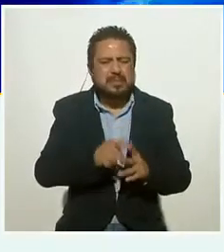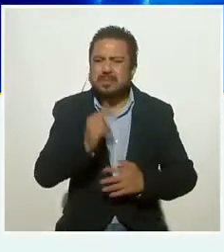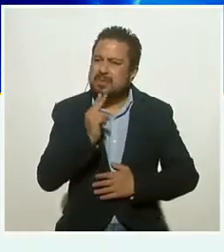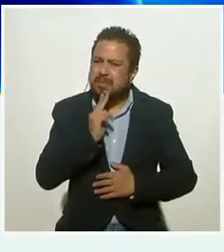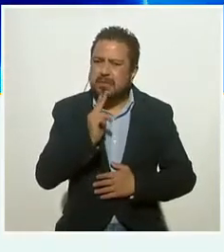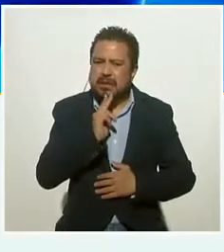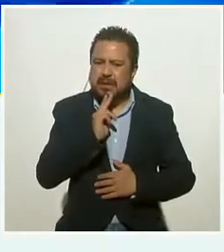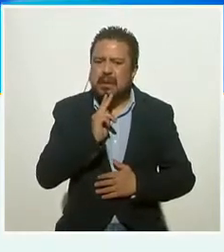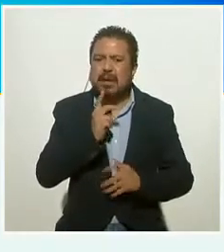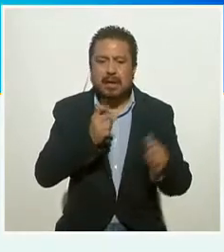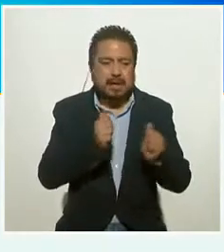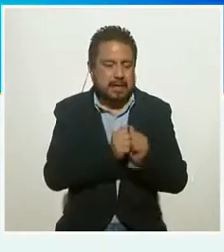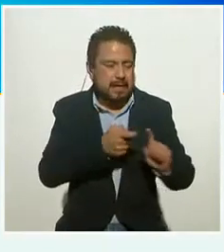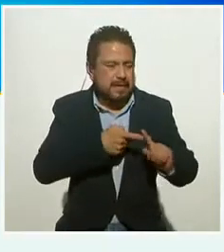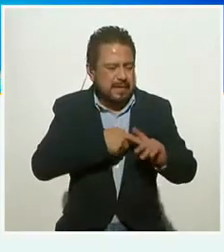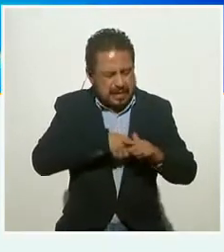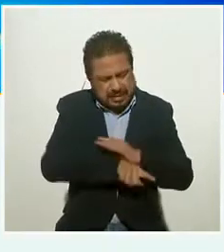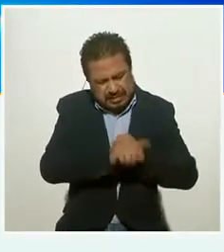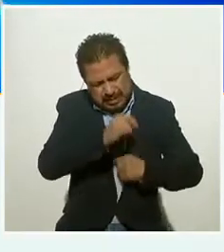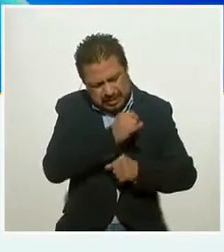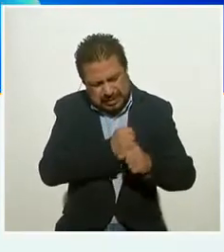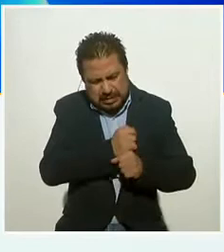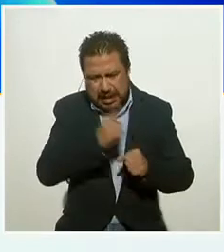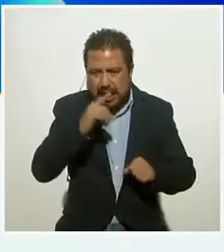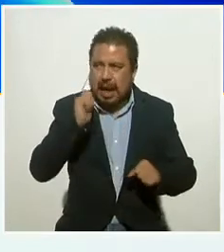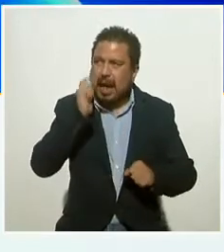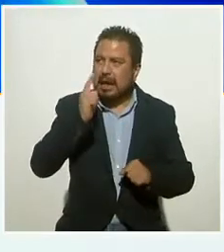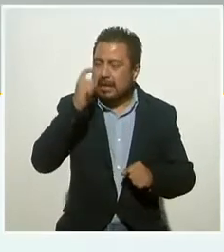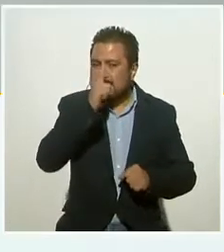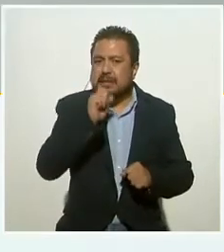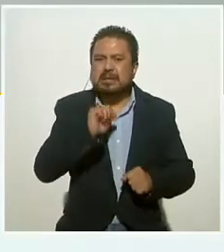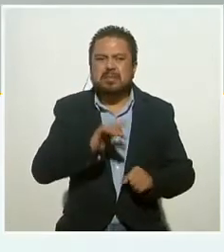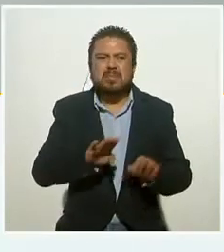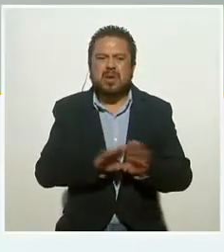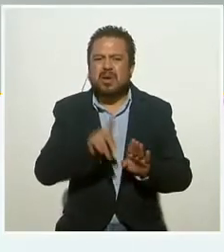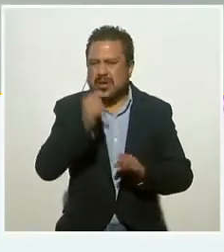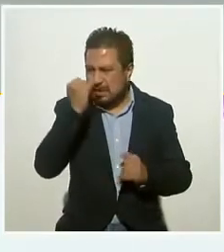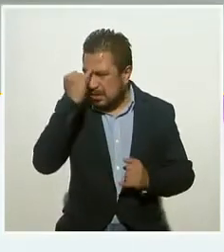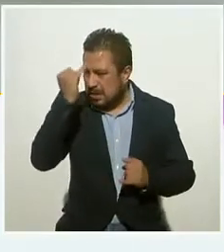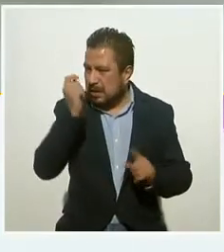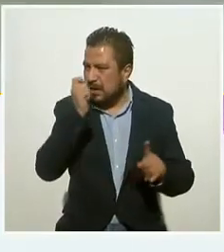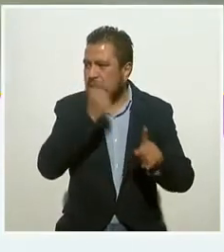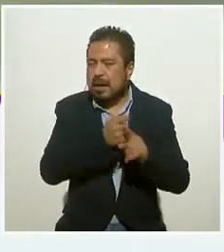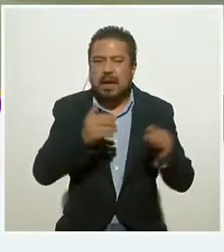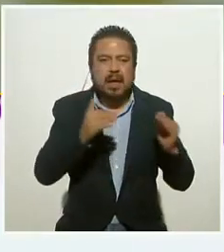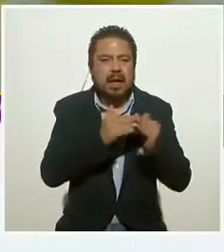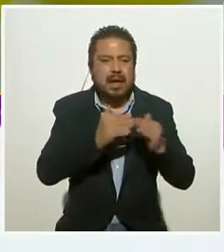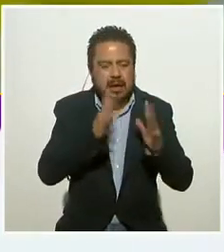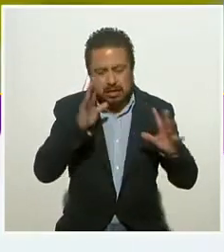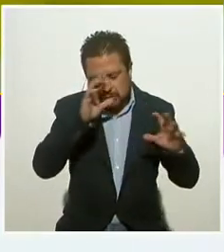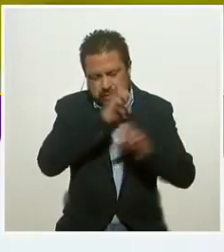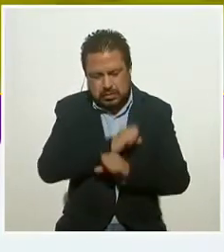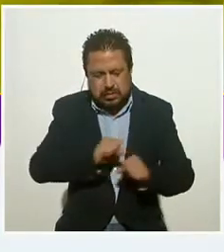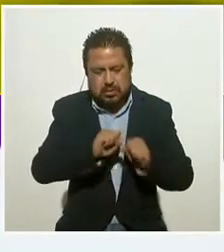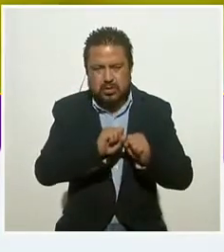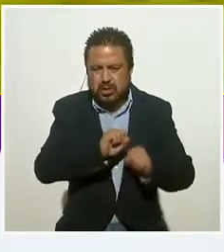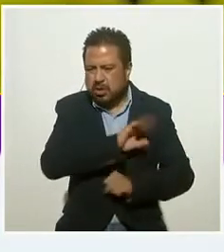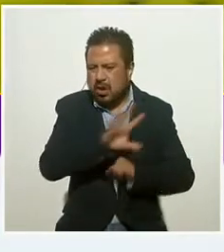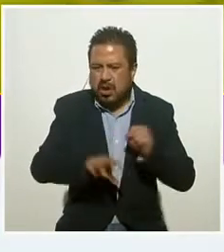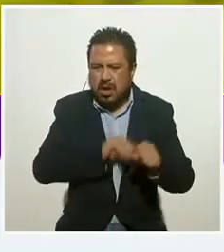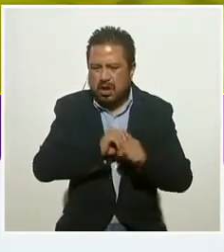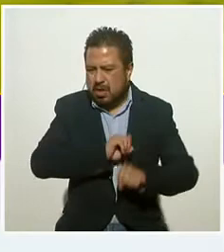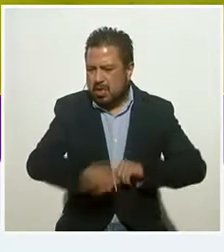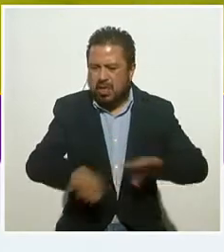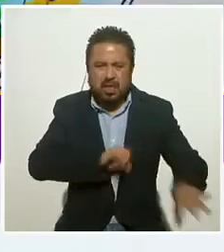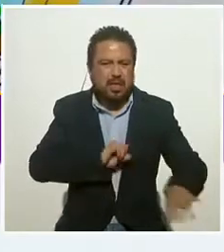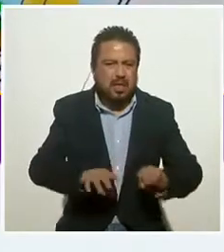y a darse ese clavado, que al principio es algo difícil, porque es como, imagínate que estás en una casa a oscuras y que está toda tirada, entonces usualmente